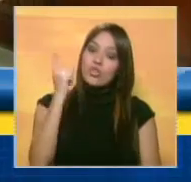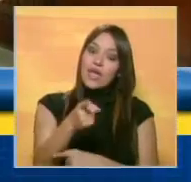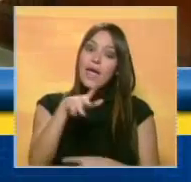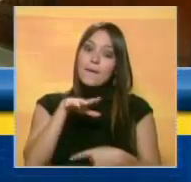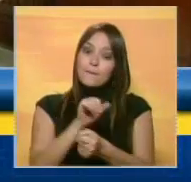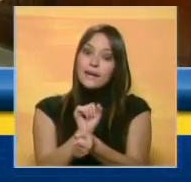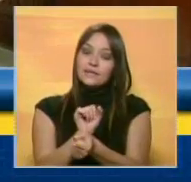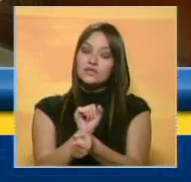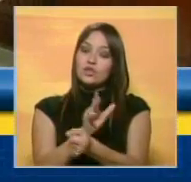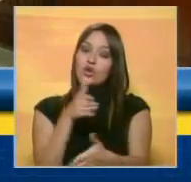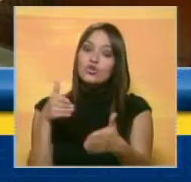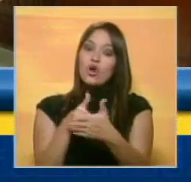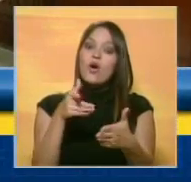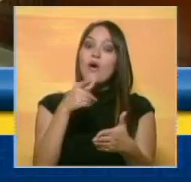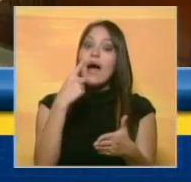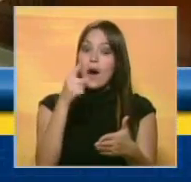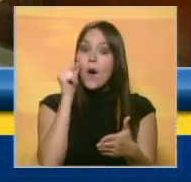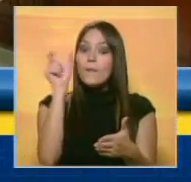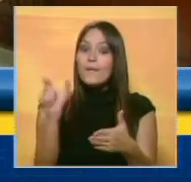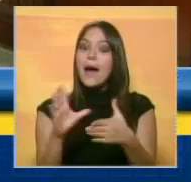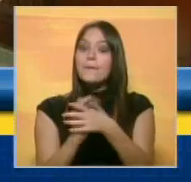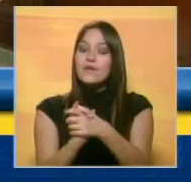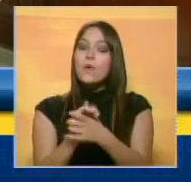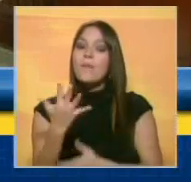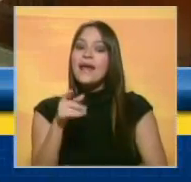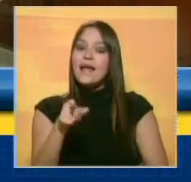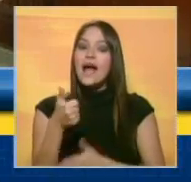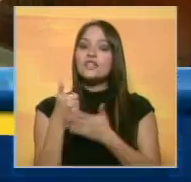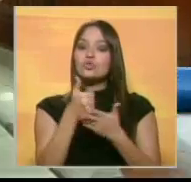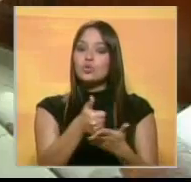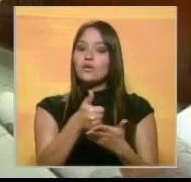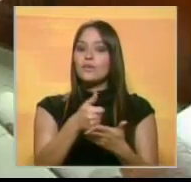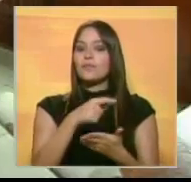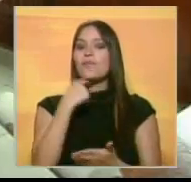restro contra un amigo de sagaray que supuestamente le ayudó con el homicidio